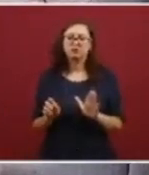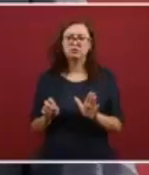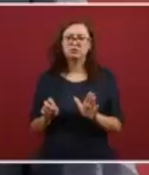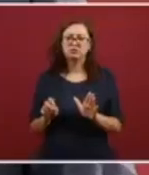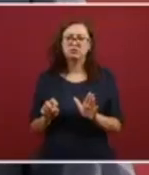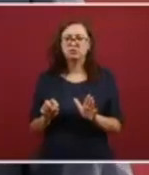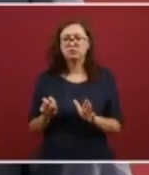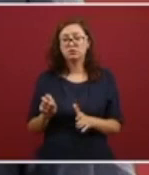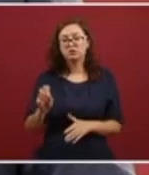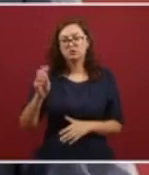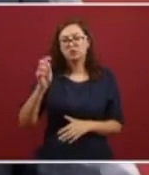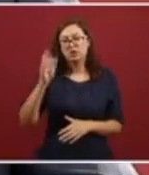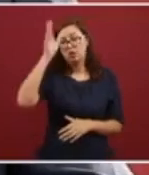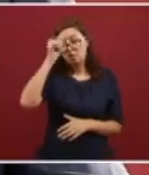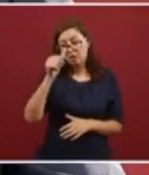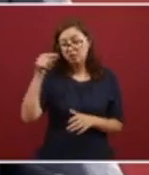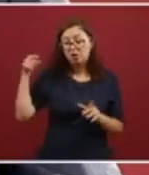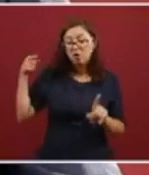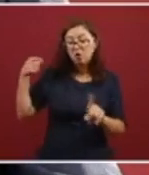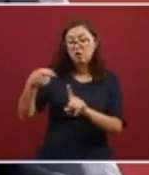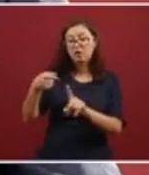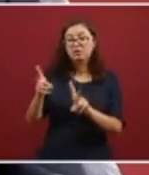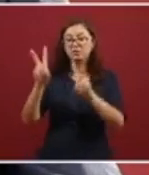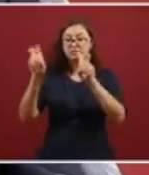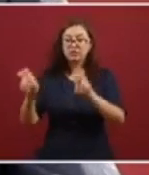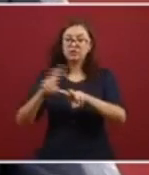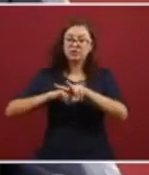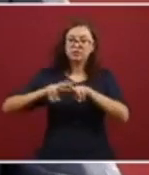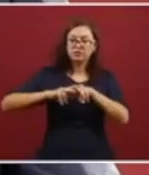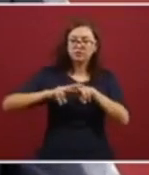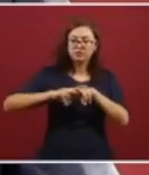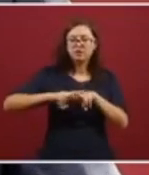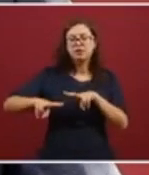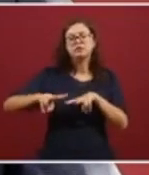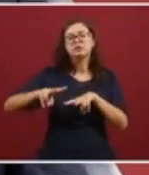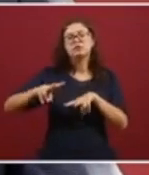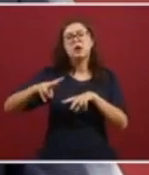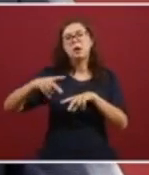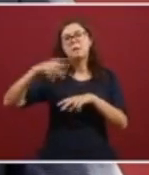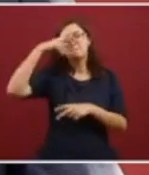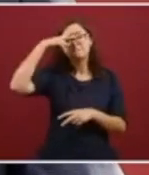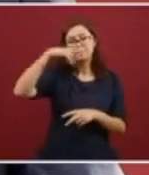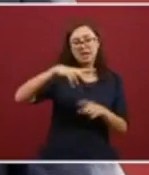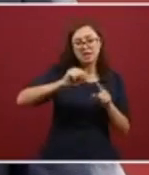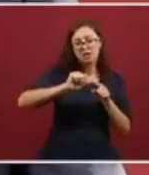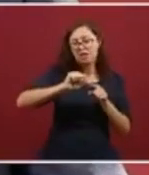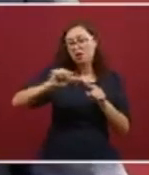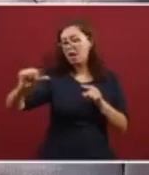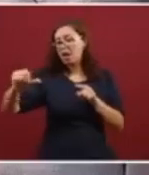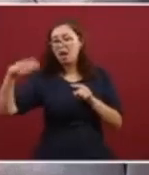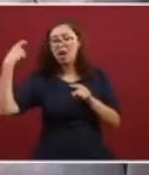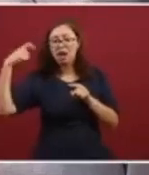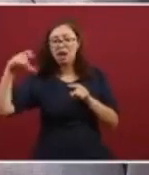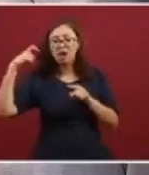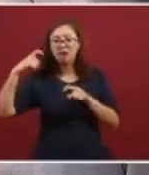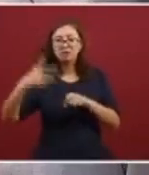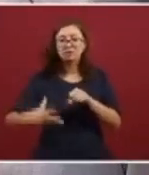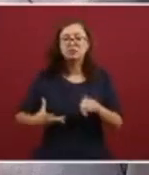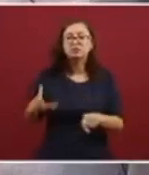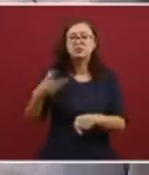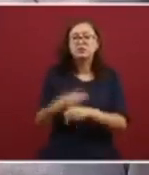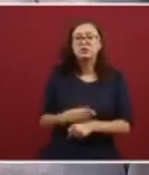de este acuerdo de San Miguel es el Tren México-Querétaro, y ellos le agregan un plus, quieren